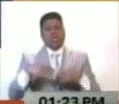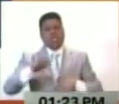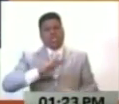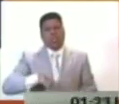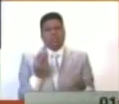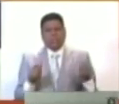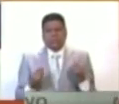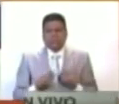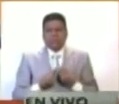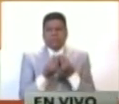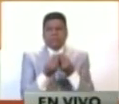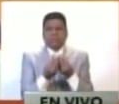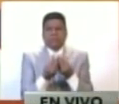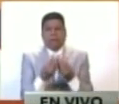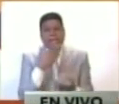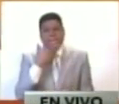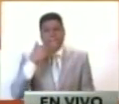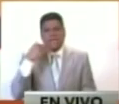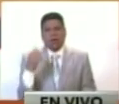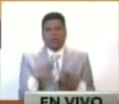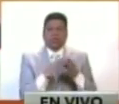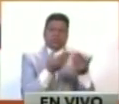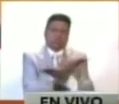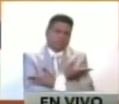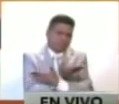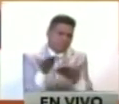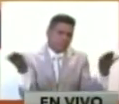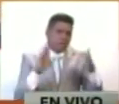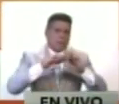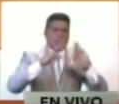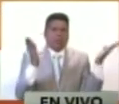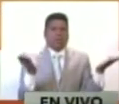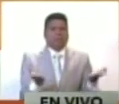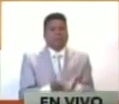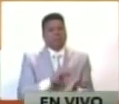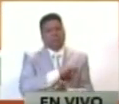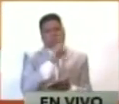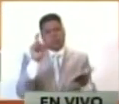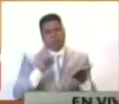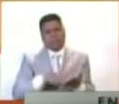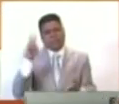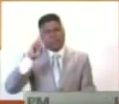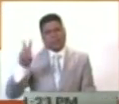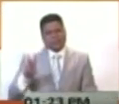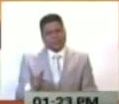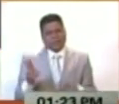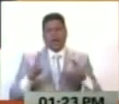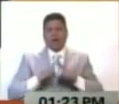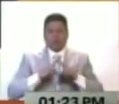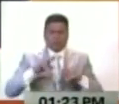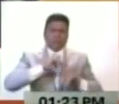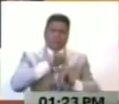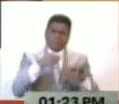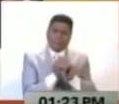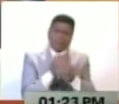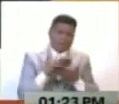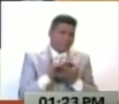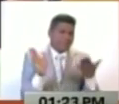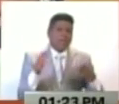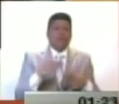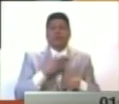del gentilicio venezolano que lo llevamos por el mundo entero. Venezuela es reconocida internacionalmente por encima de aquellas